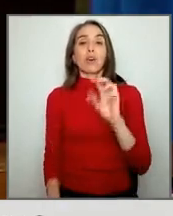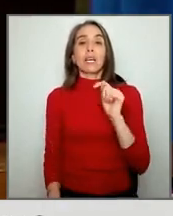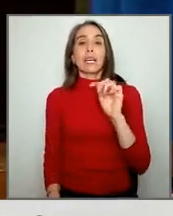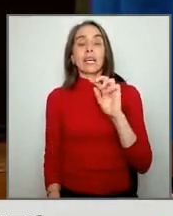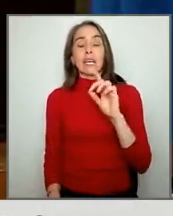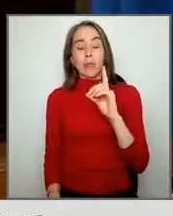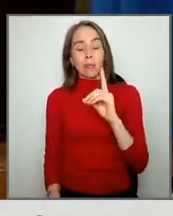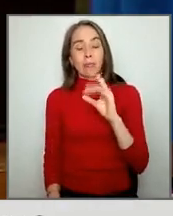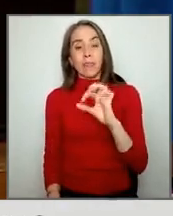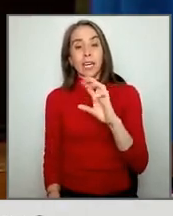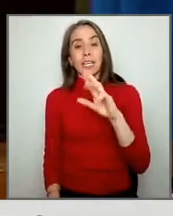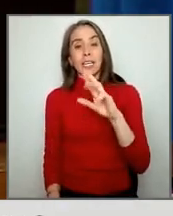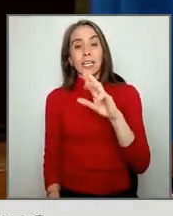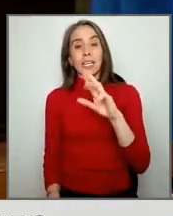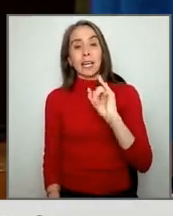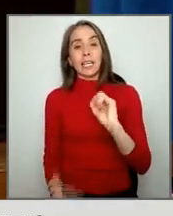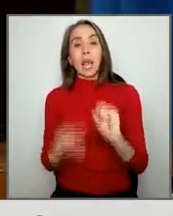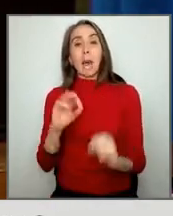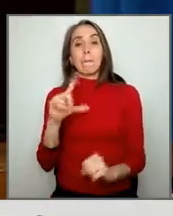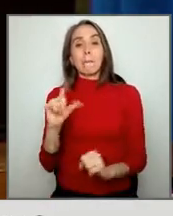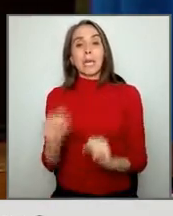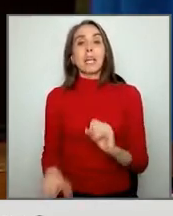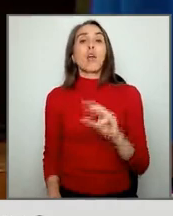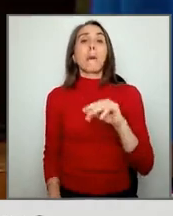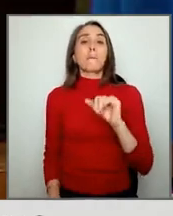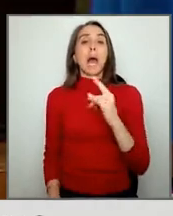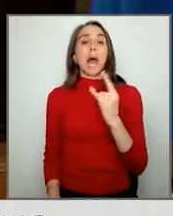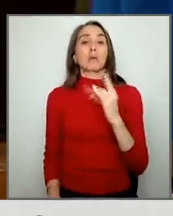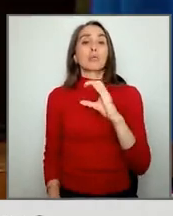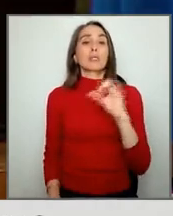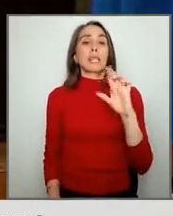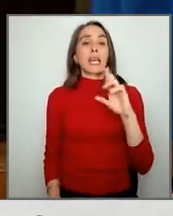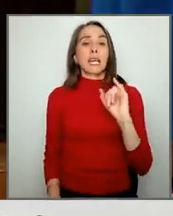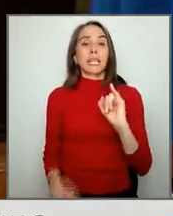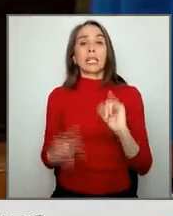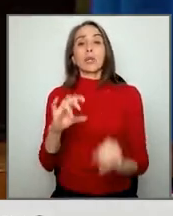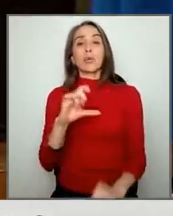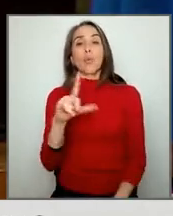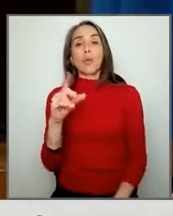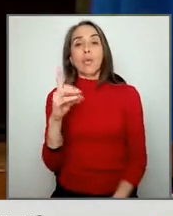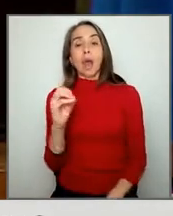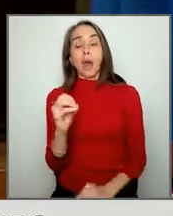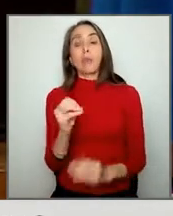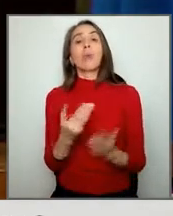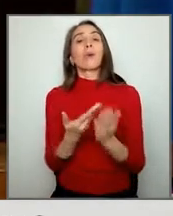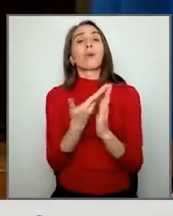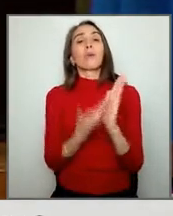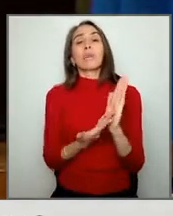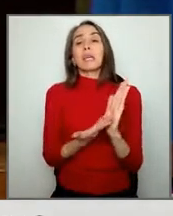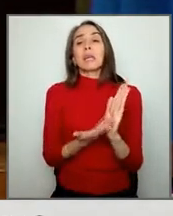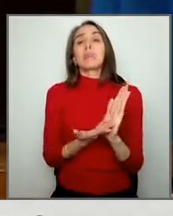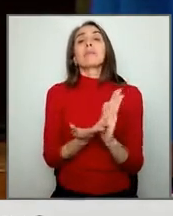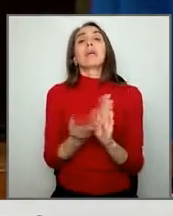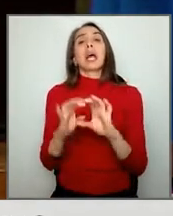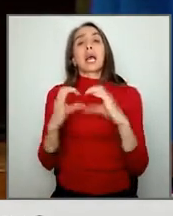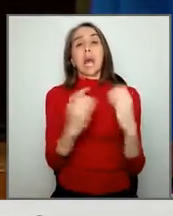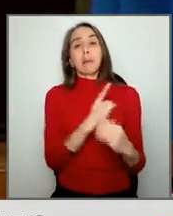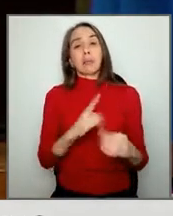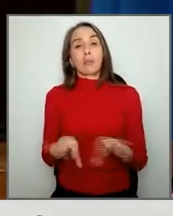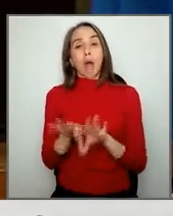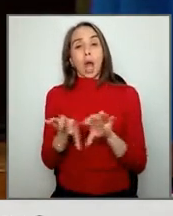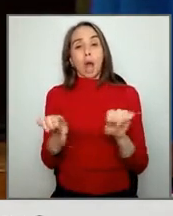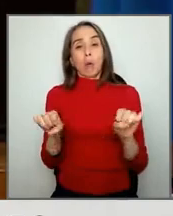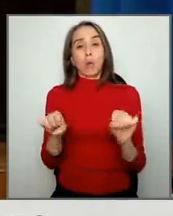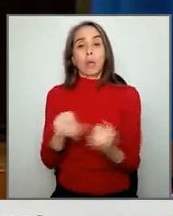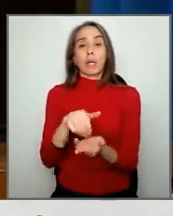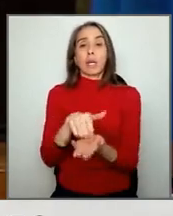manuccheri Daniel Melo Jaime Naranjo y Emilia nullado en virtud del cual la cámara de diputados acuerda rechazar los